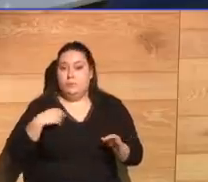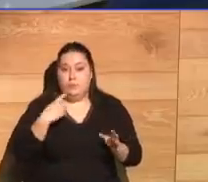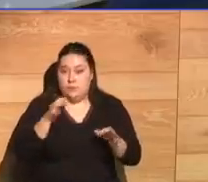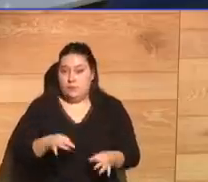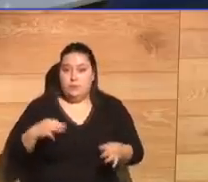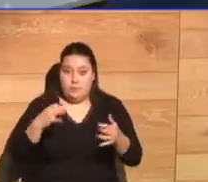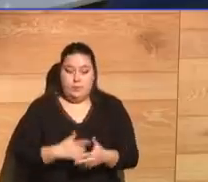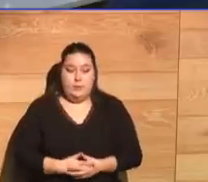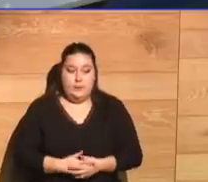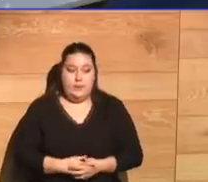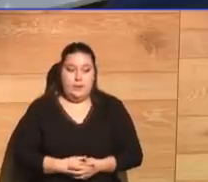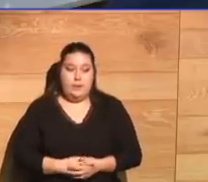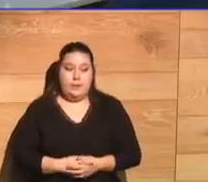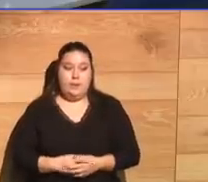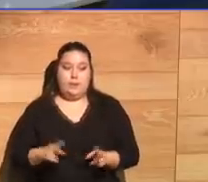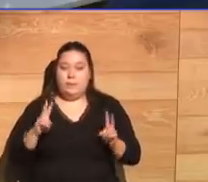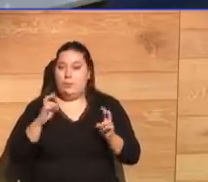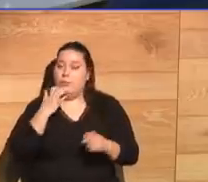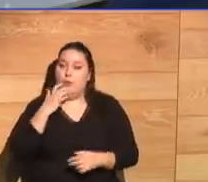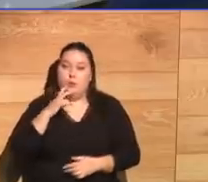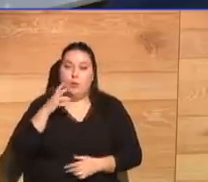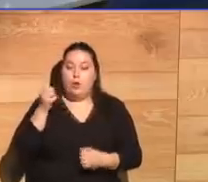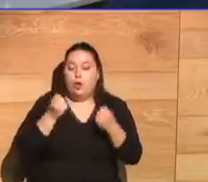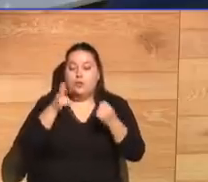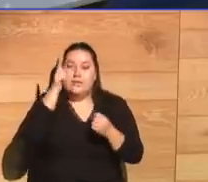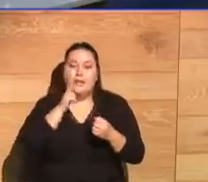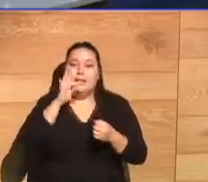como lo de Tesla contra